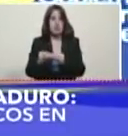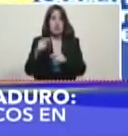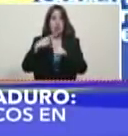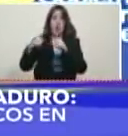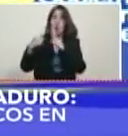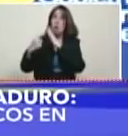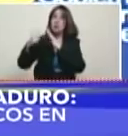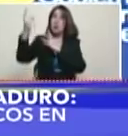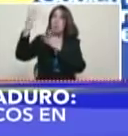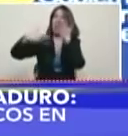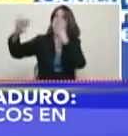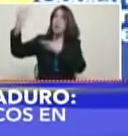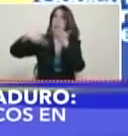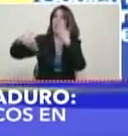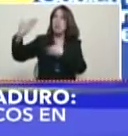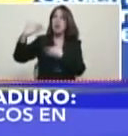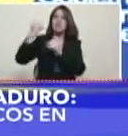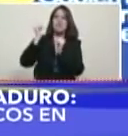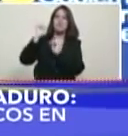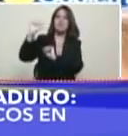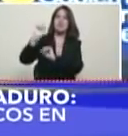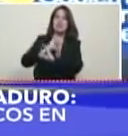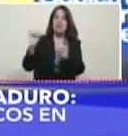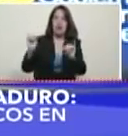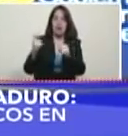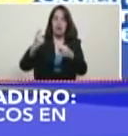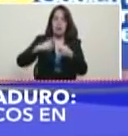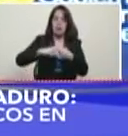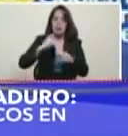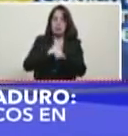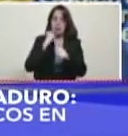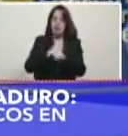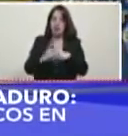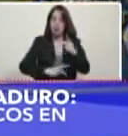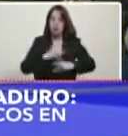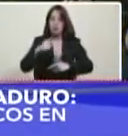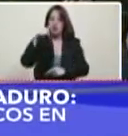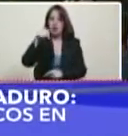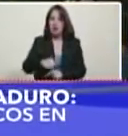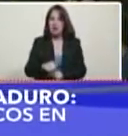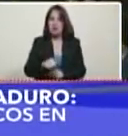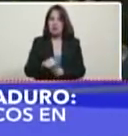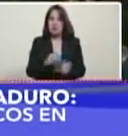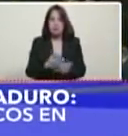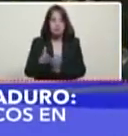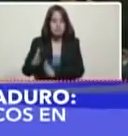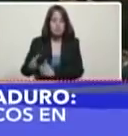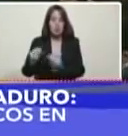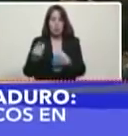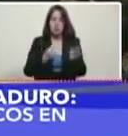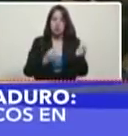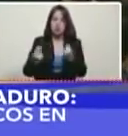importaciones y romper la dependencia en todos los órdenes de la vida social, económica,